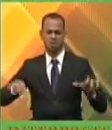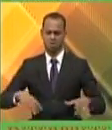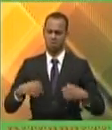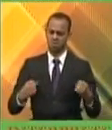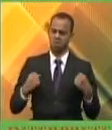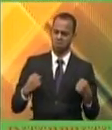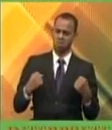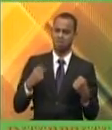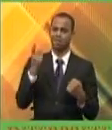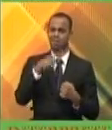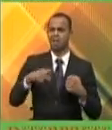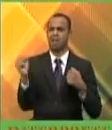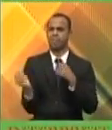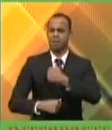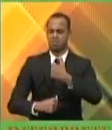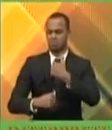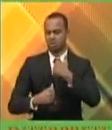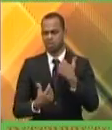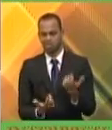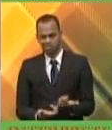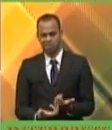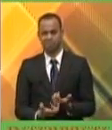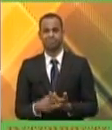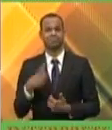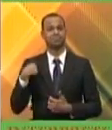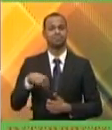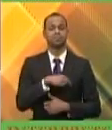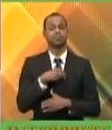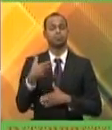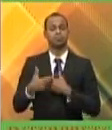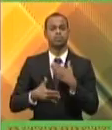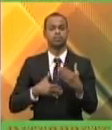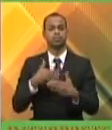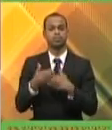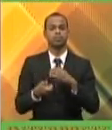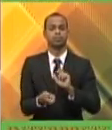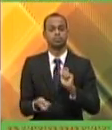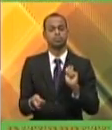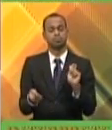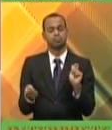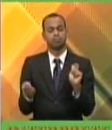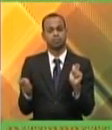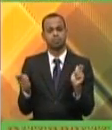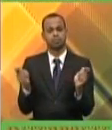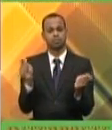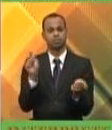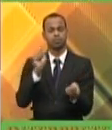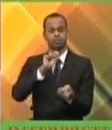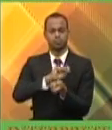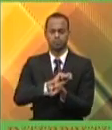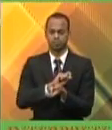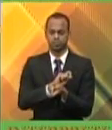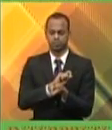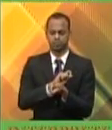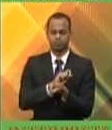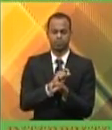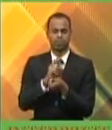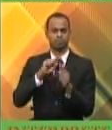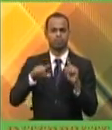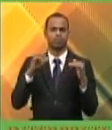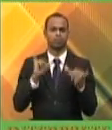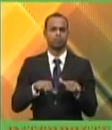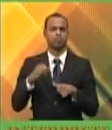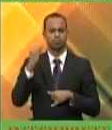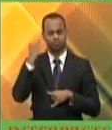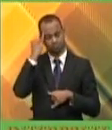es el esclavo bueno entonces nosotros hemos ido evolucionando en ese concepto desde luego es pero se fue quedando la idea